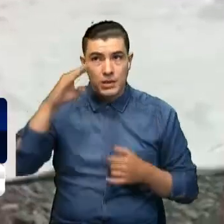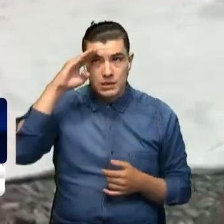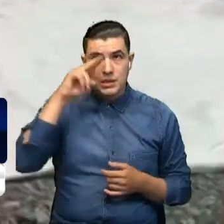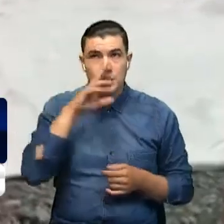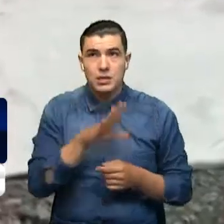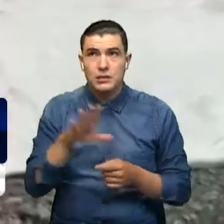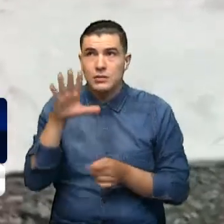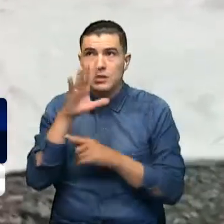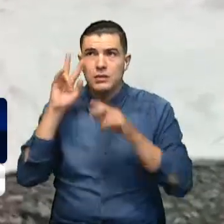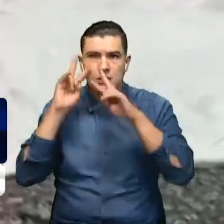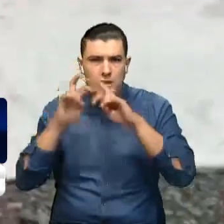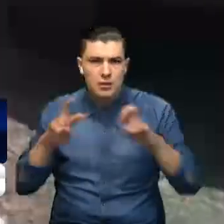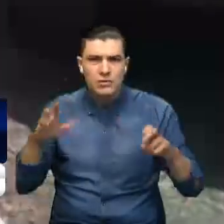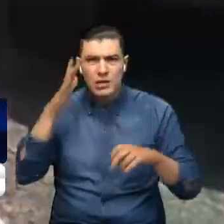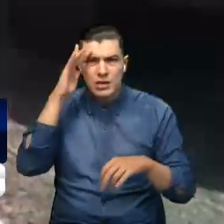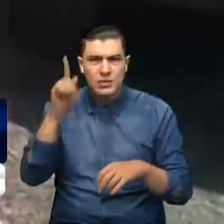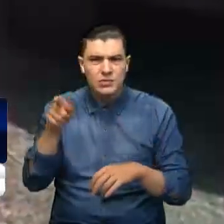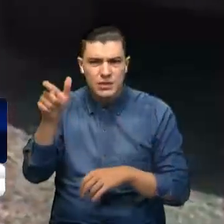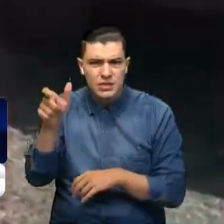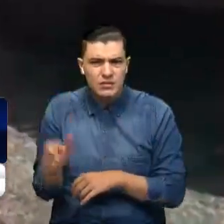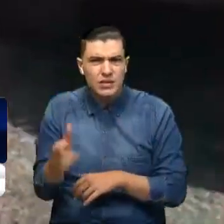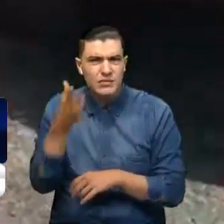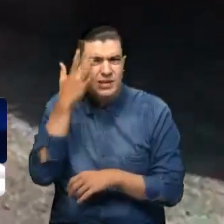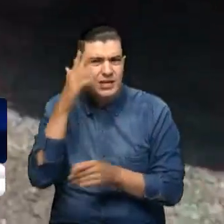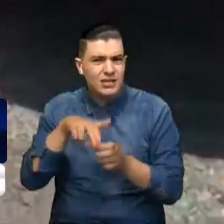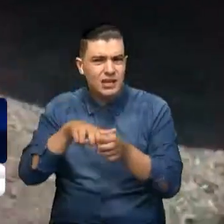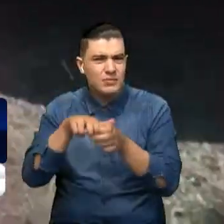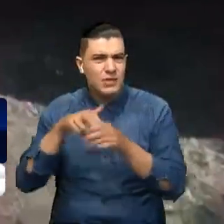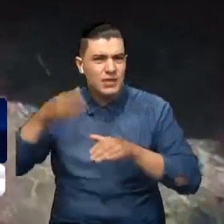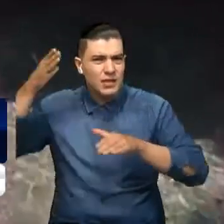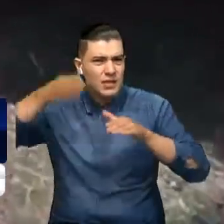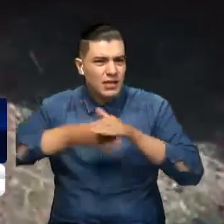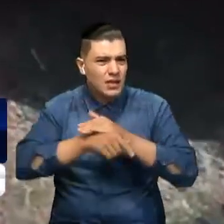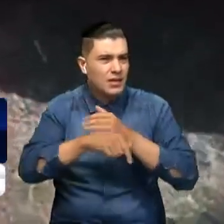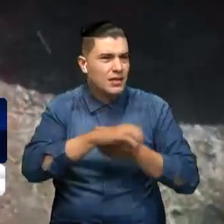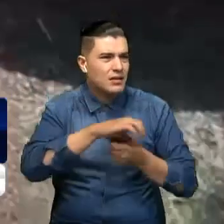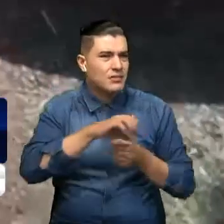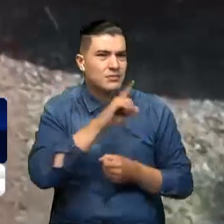la intencionalidad de transportar estos fusiles a la capital del departamento de Santander.